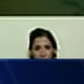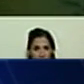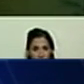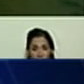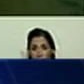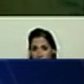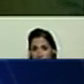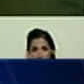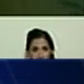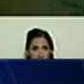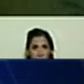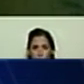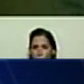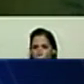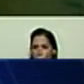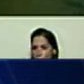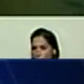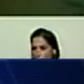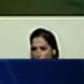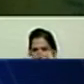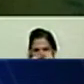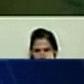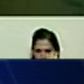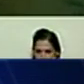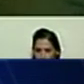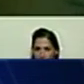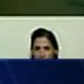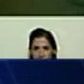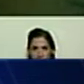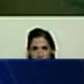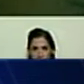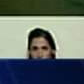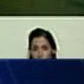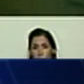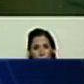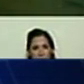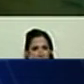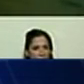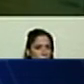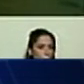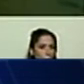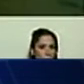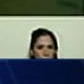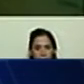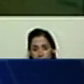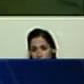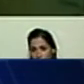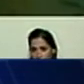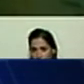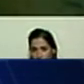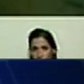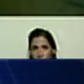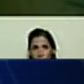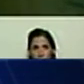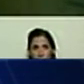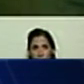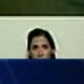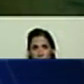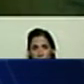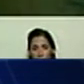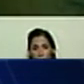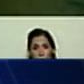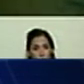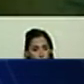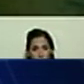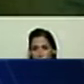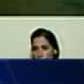como los protocolos establecidos para situaciones de esta naturaleza. Segundo, su irrestricto apoyo